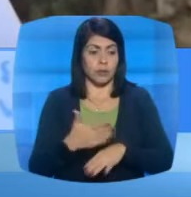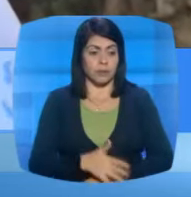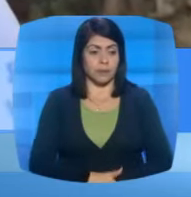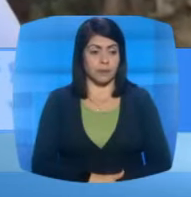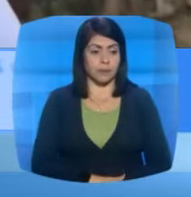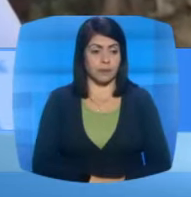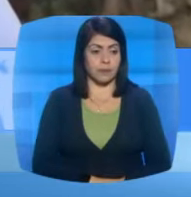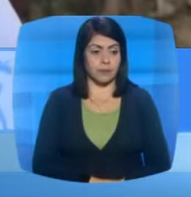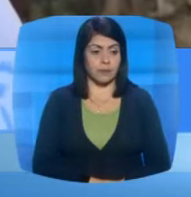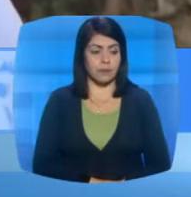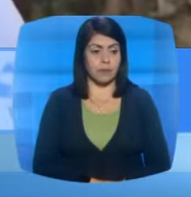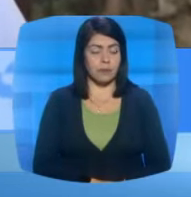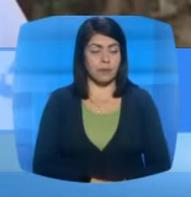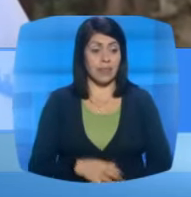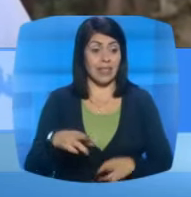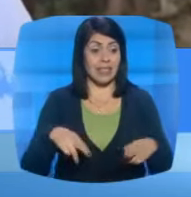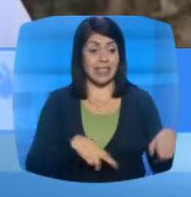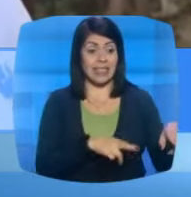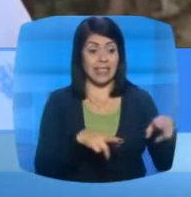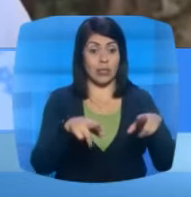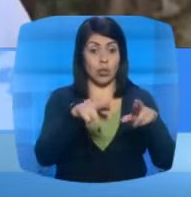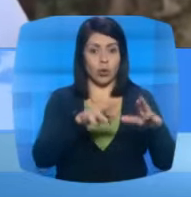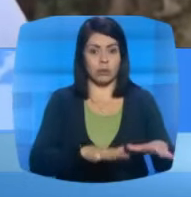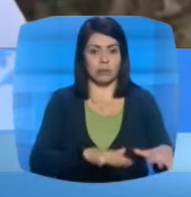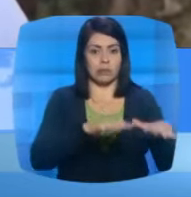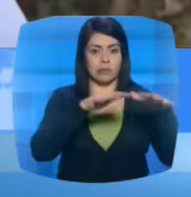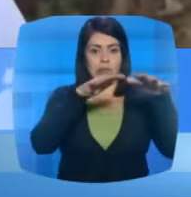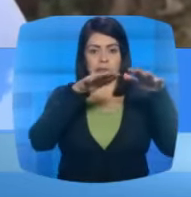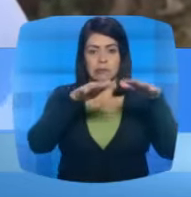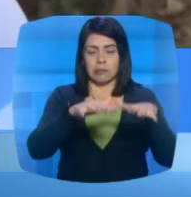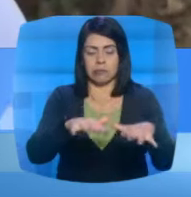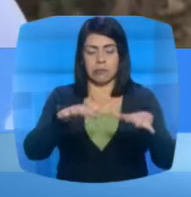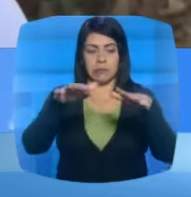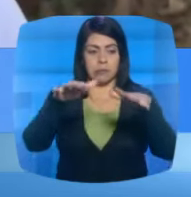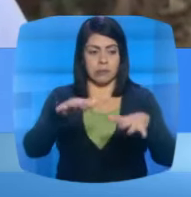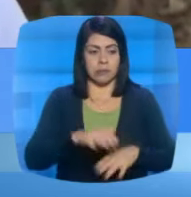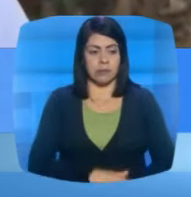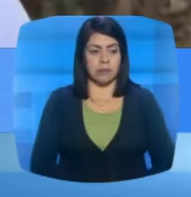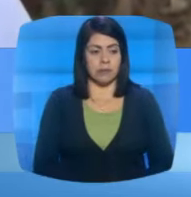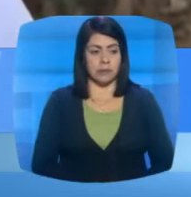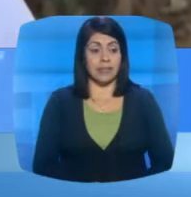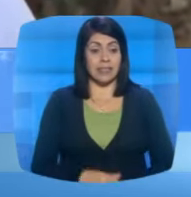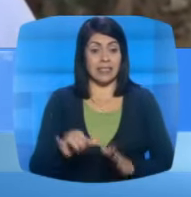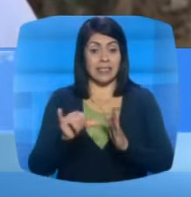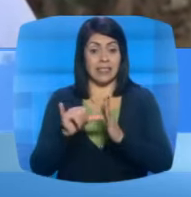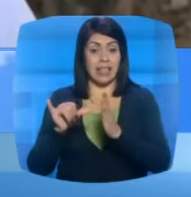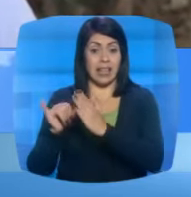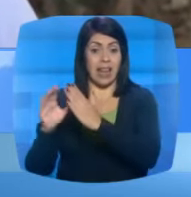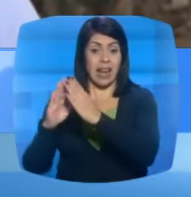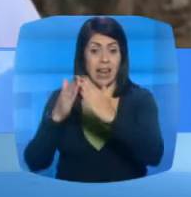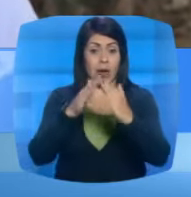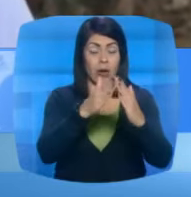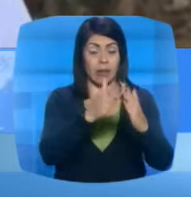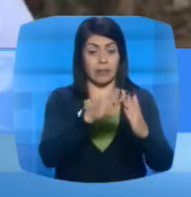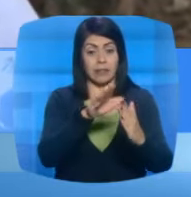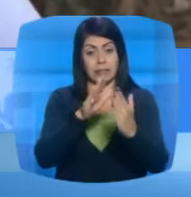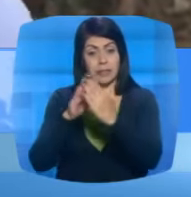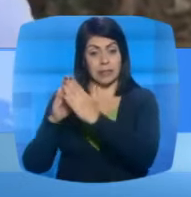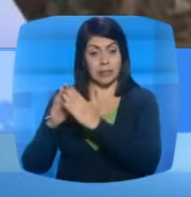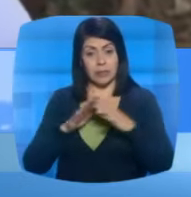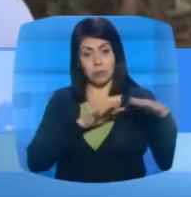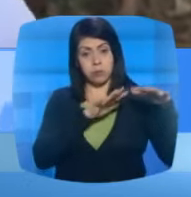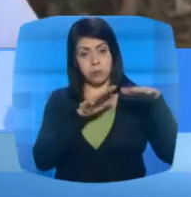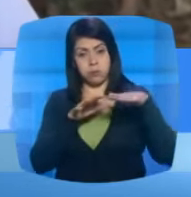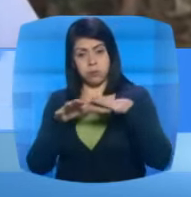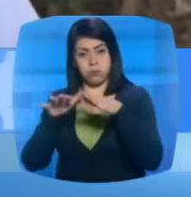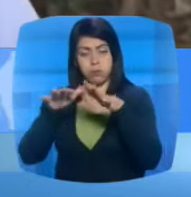Porque ese río creció ayer de una magnitud bien fuerte y se vino por frente a las casas un poco.